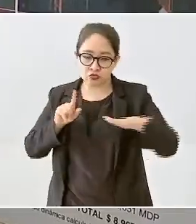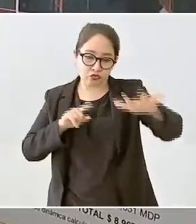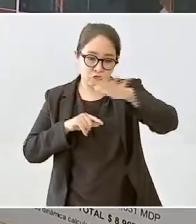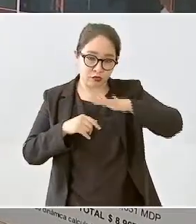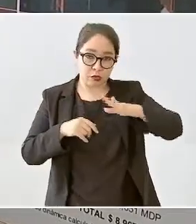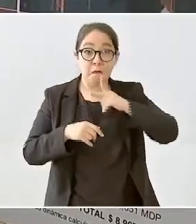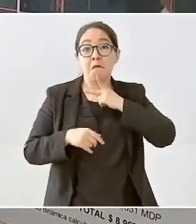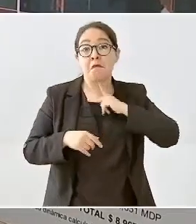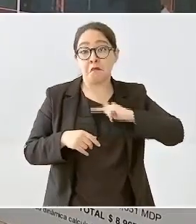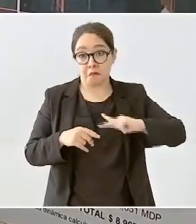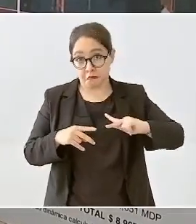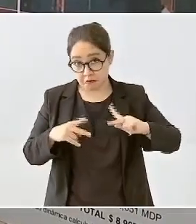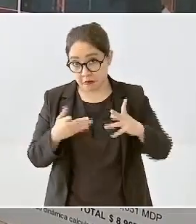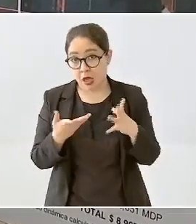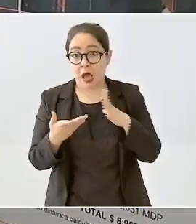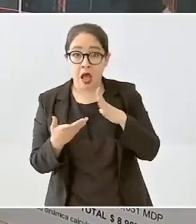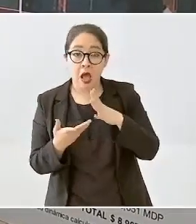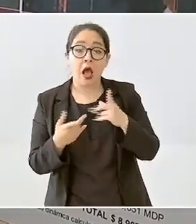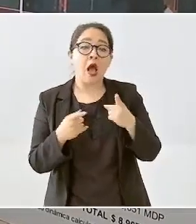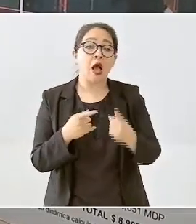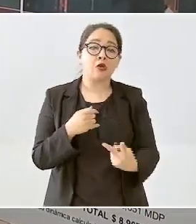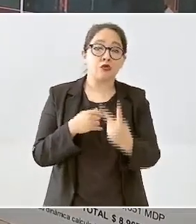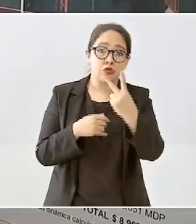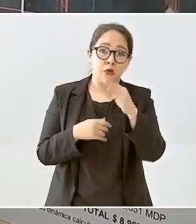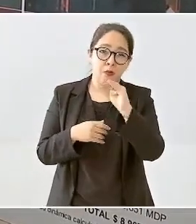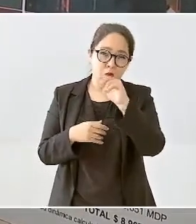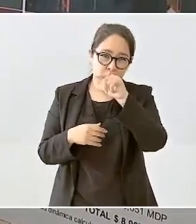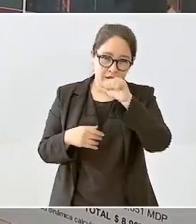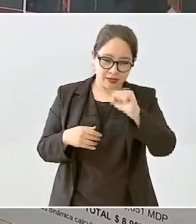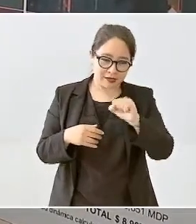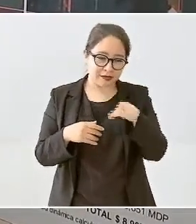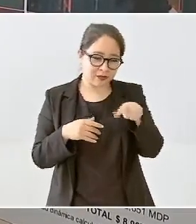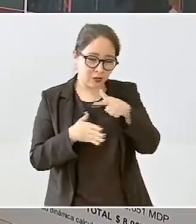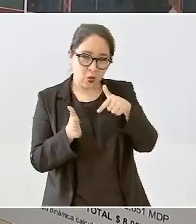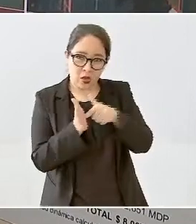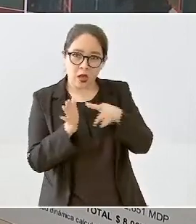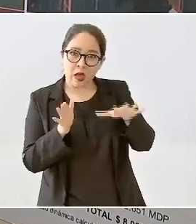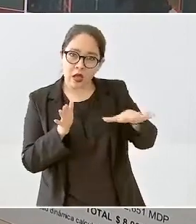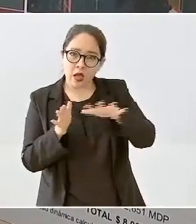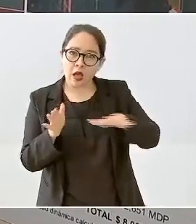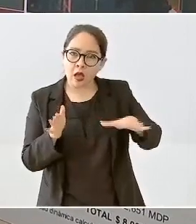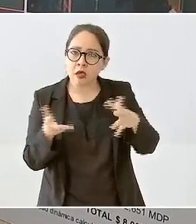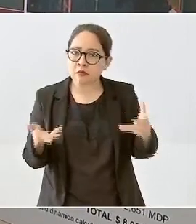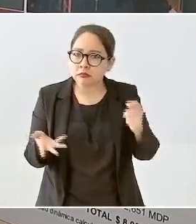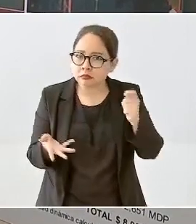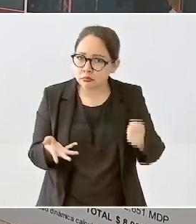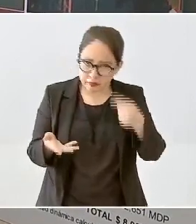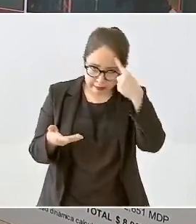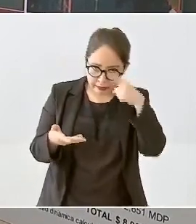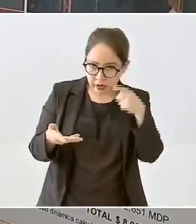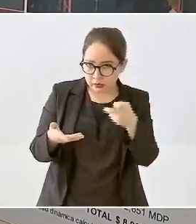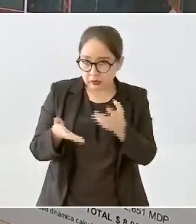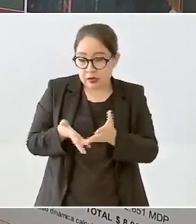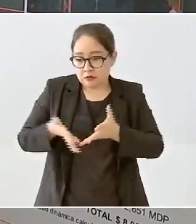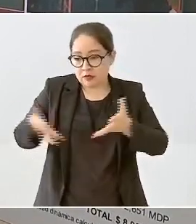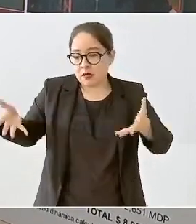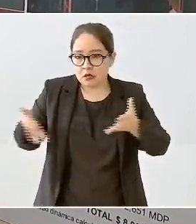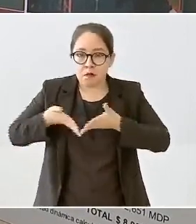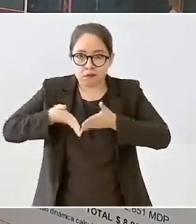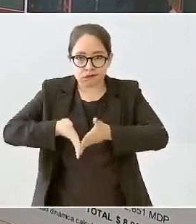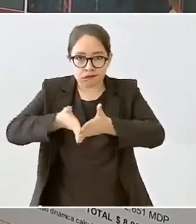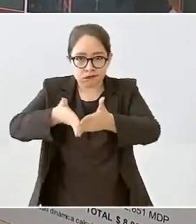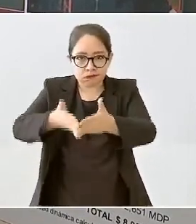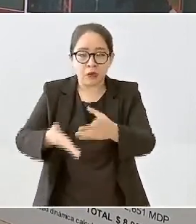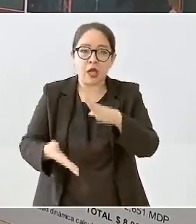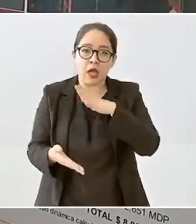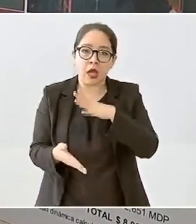usted compara este puerto, por ejemplo, en Dos Bocas con la refinería, el puerto se va a saturar por el asunto de la refinería para ese tipo de embarcaciones más grandes. Tenemos el